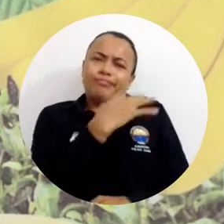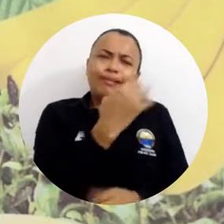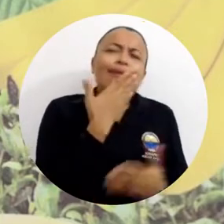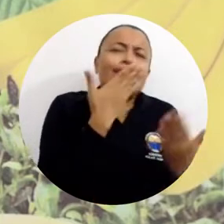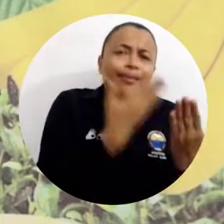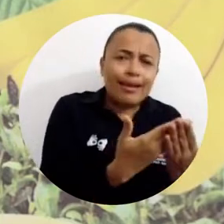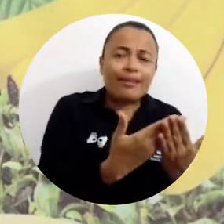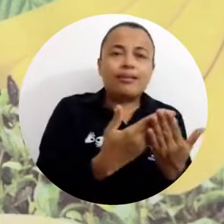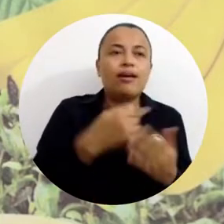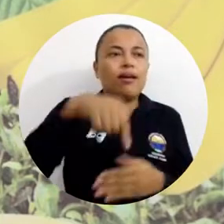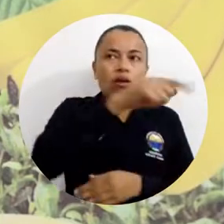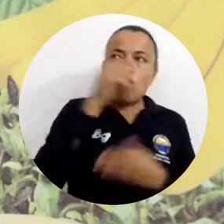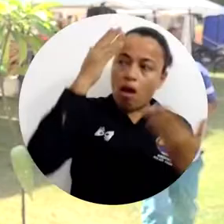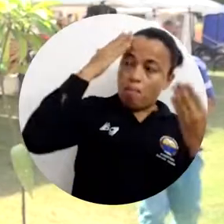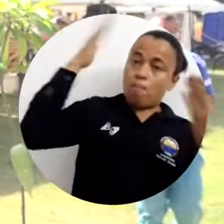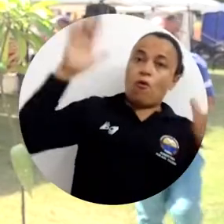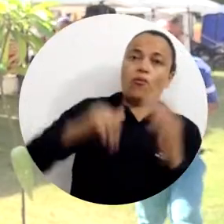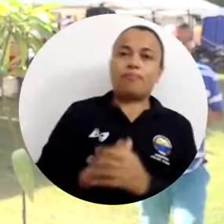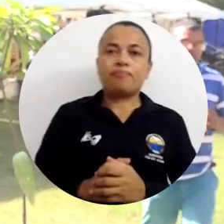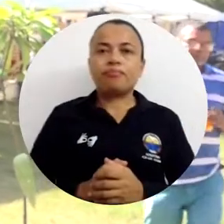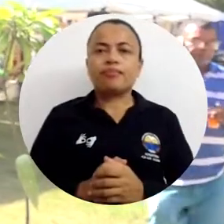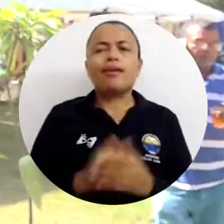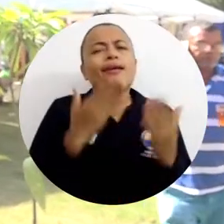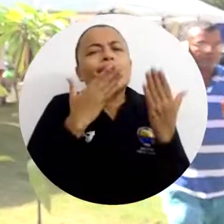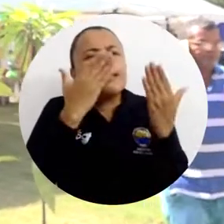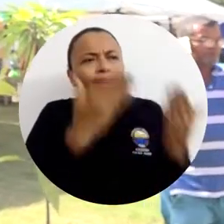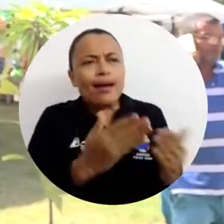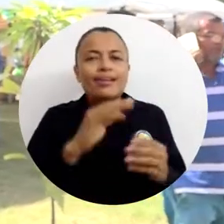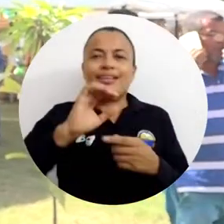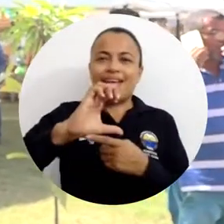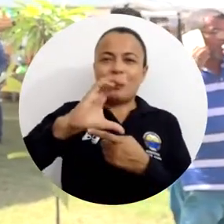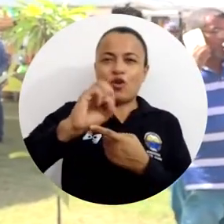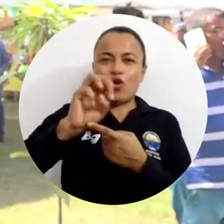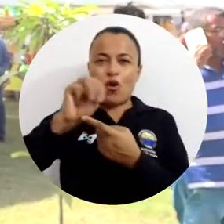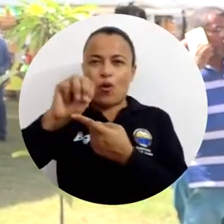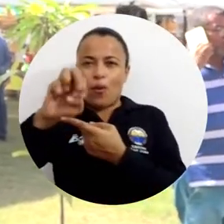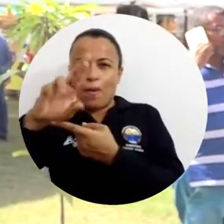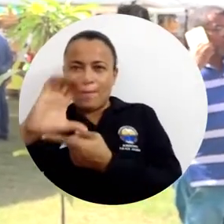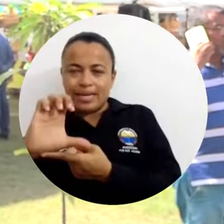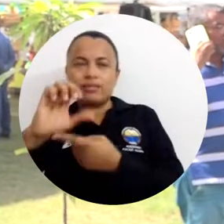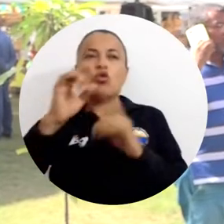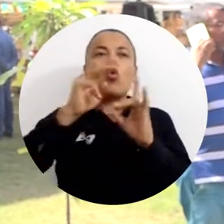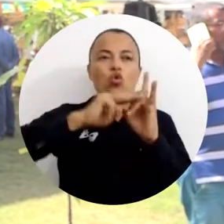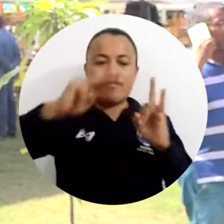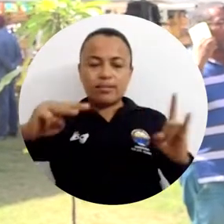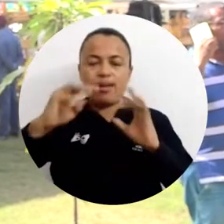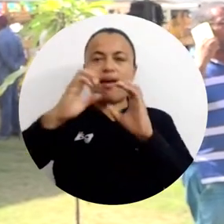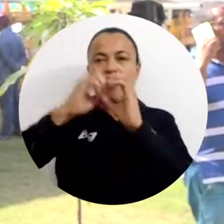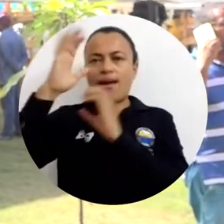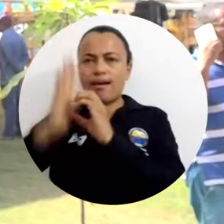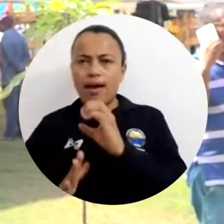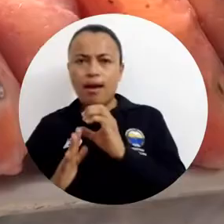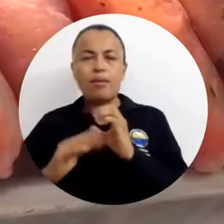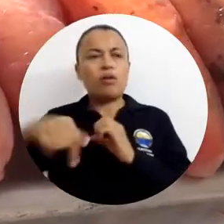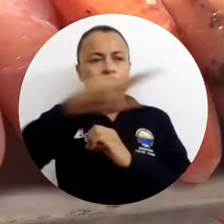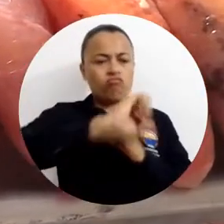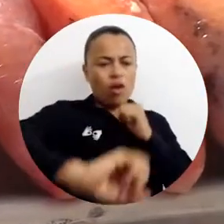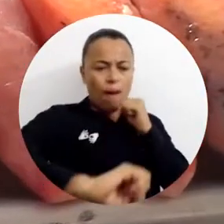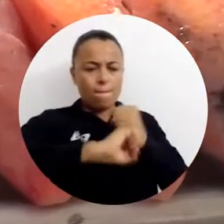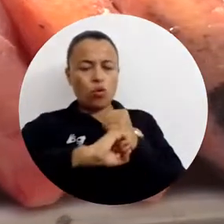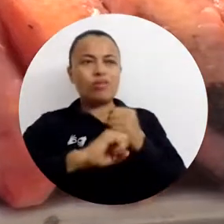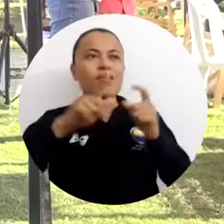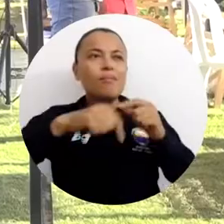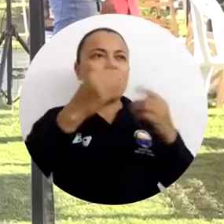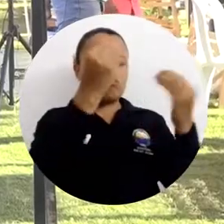cuenta de qué estamos haciendo allá en nuestra asociación. Agradecimientos totales a Ecome, a la Universidad del Magdalena y a la Cámara de Comercio por el